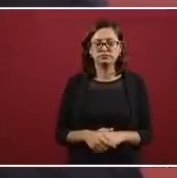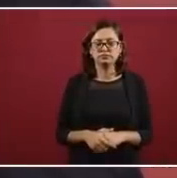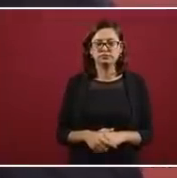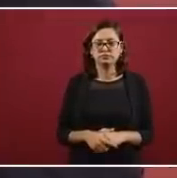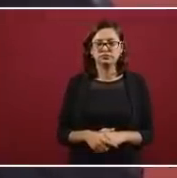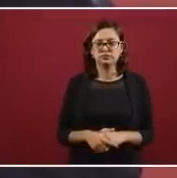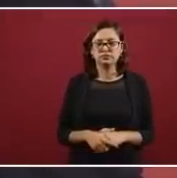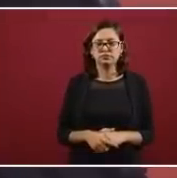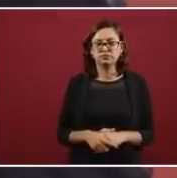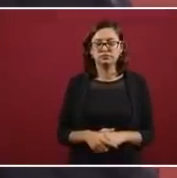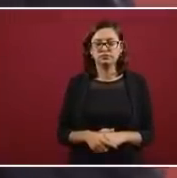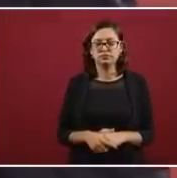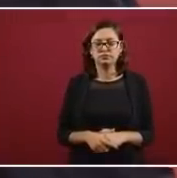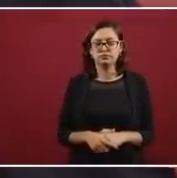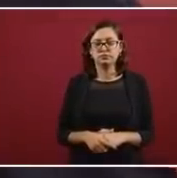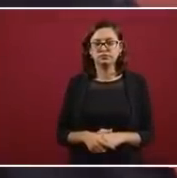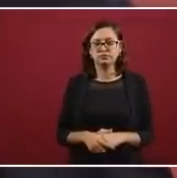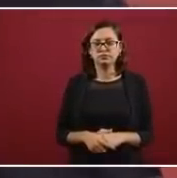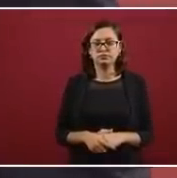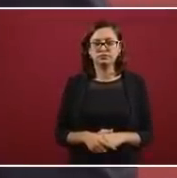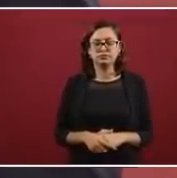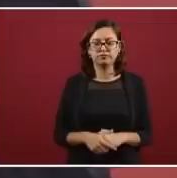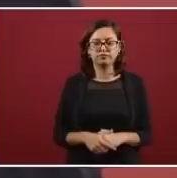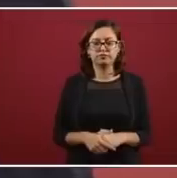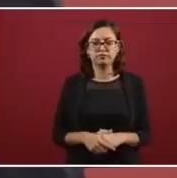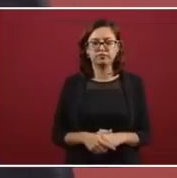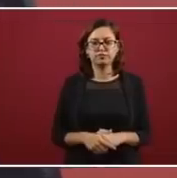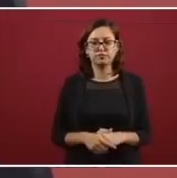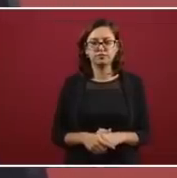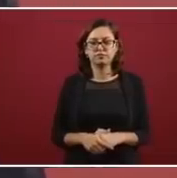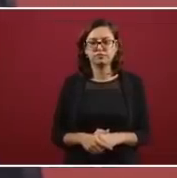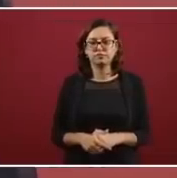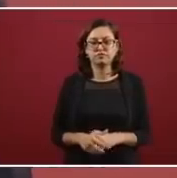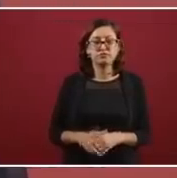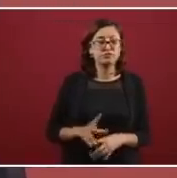creó toda esta pantalla